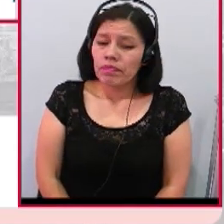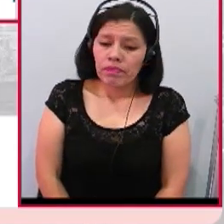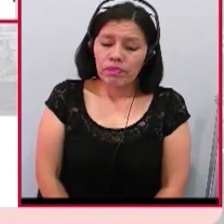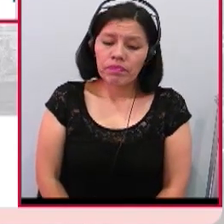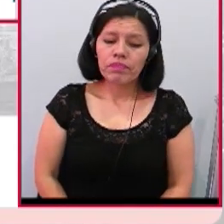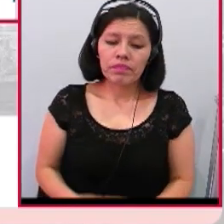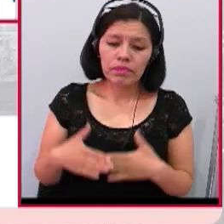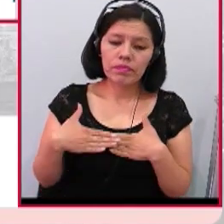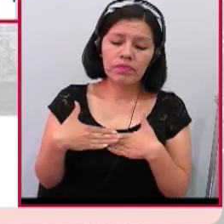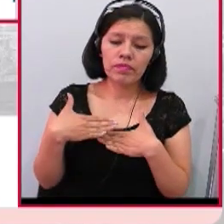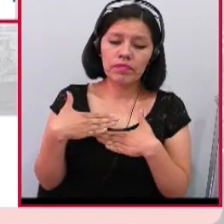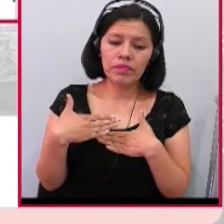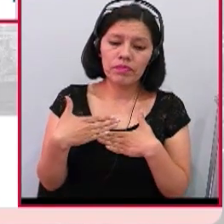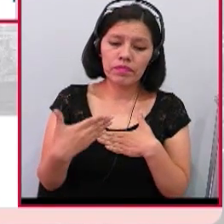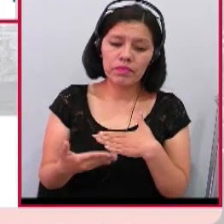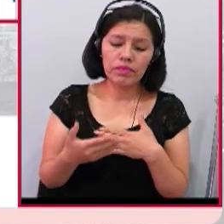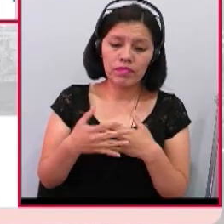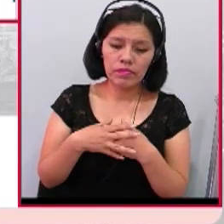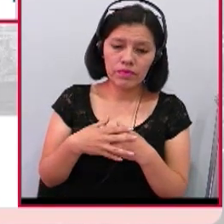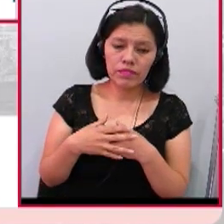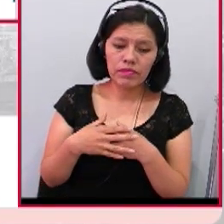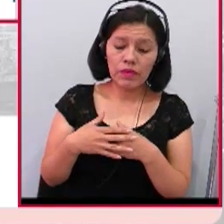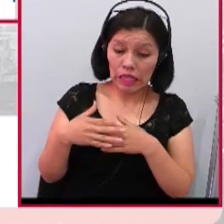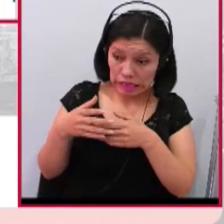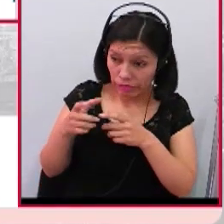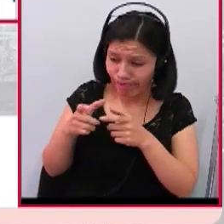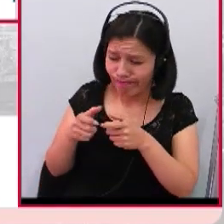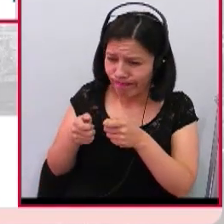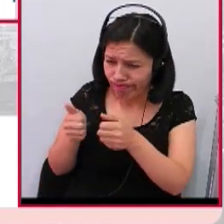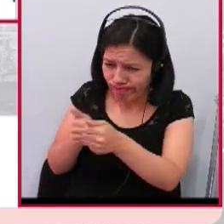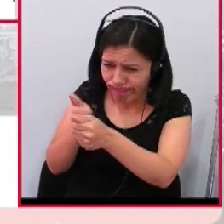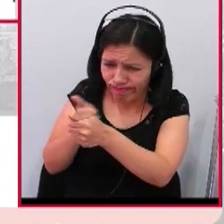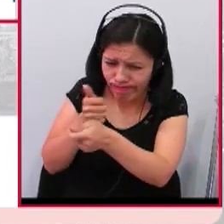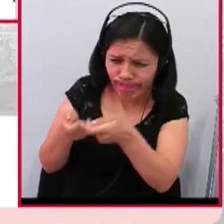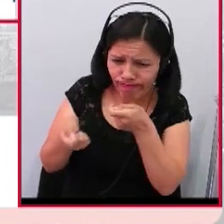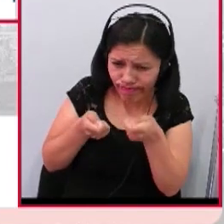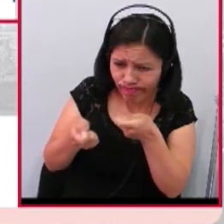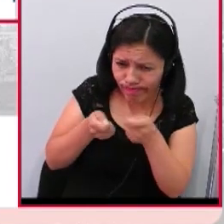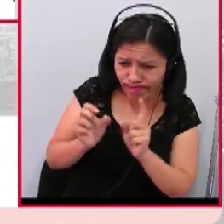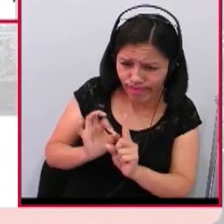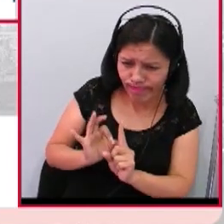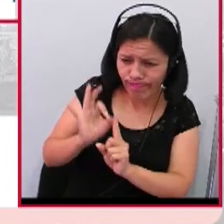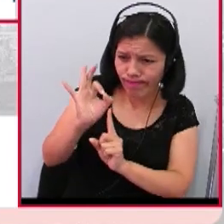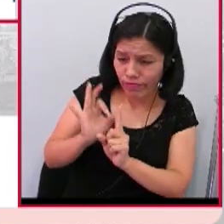Ya. La siguiente, el seguimiento del control de temperatura. Como les indiqué, básicamente todo